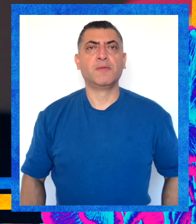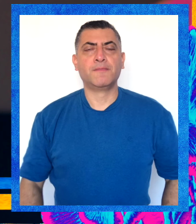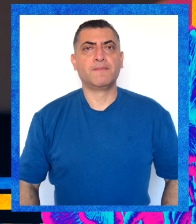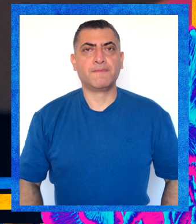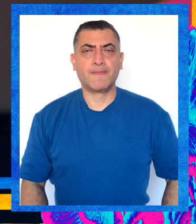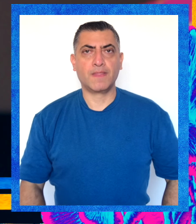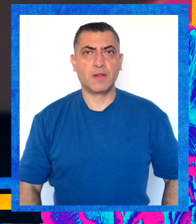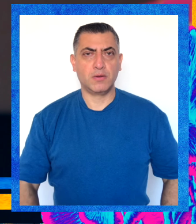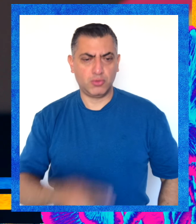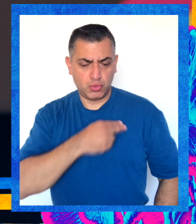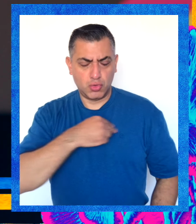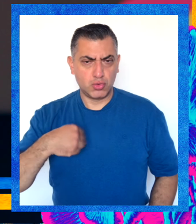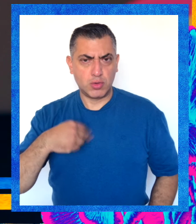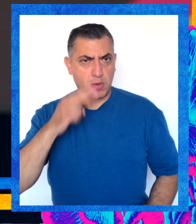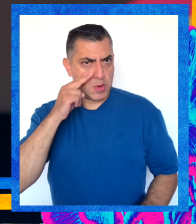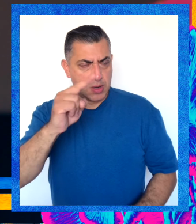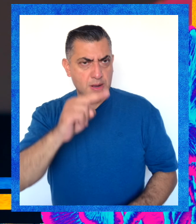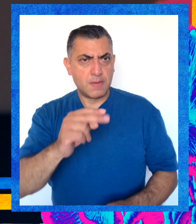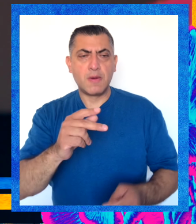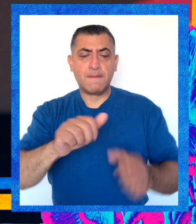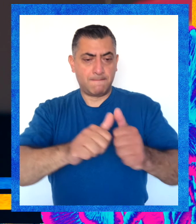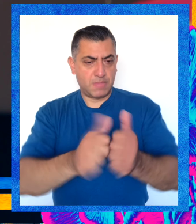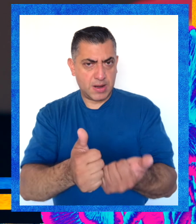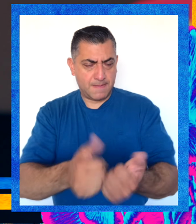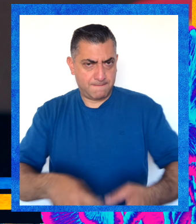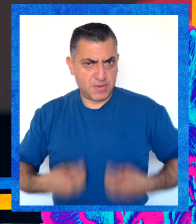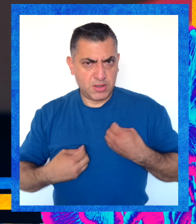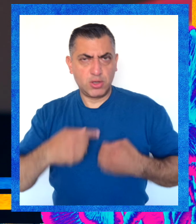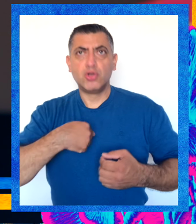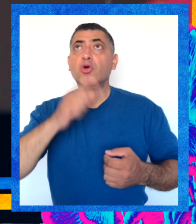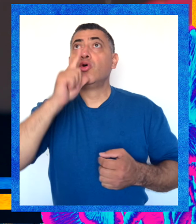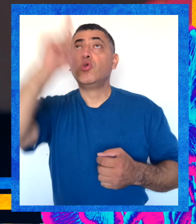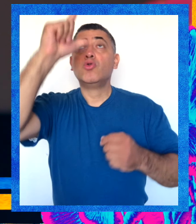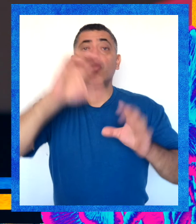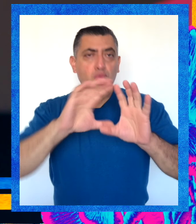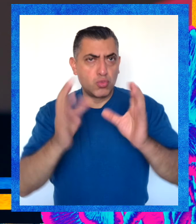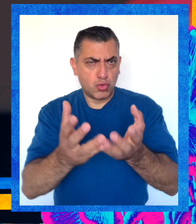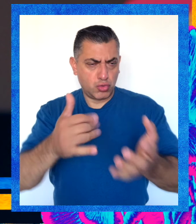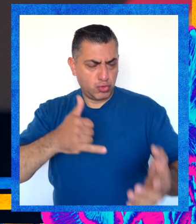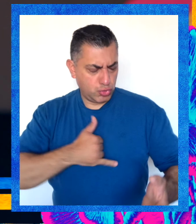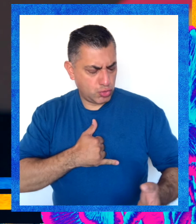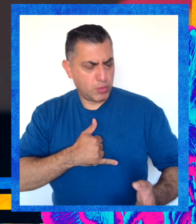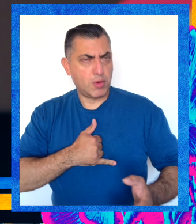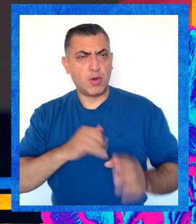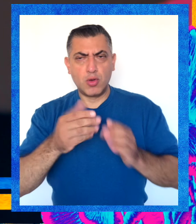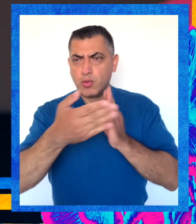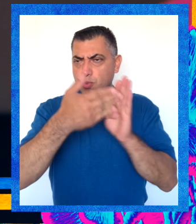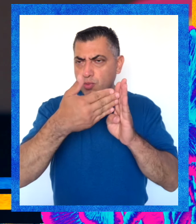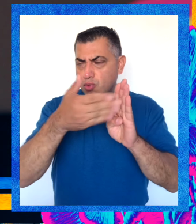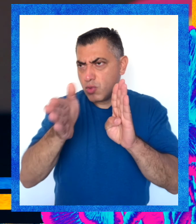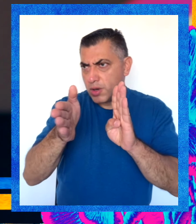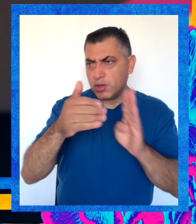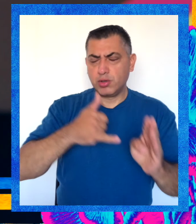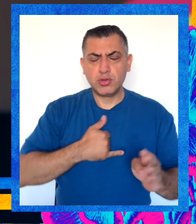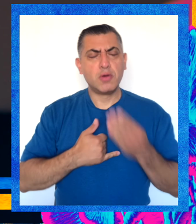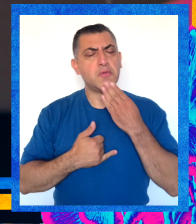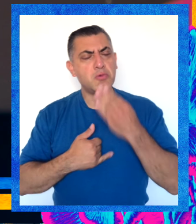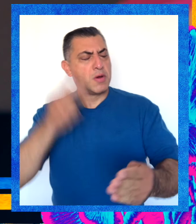en esta serie vamos a cubrir yo soy el pan de vida yo soy la luz del mundo yo soy la puerta yo soy el buen pastor